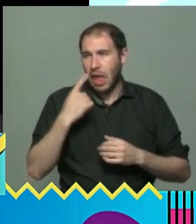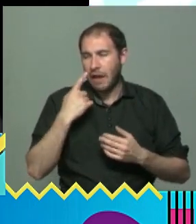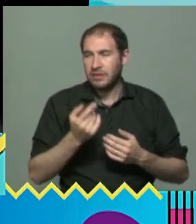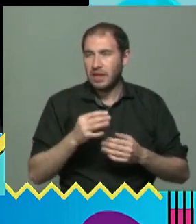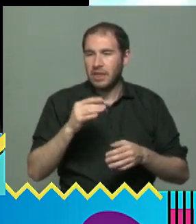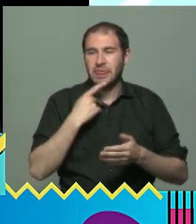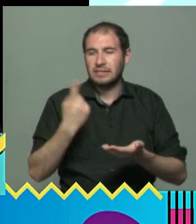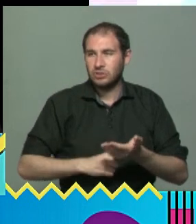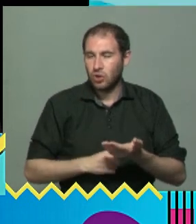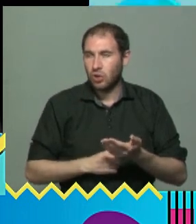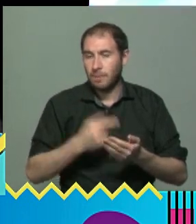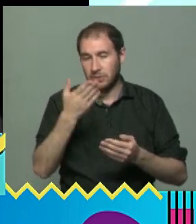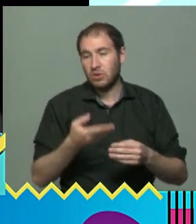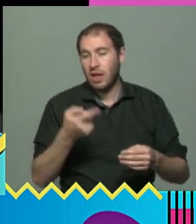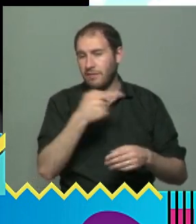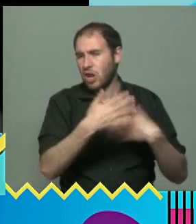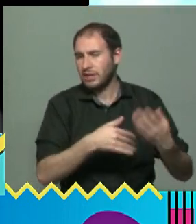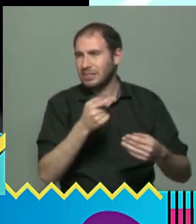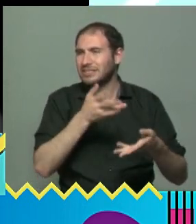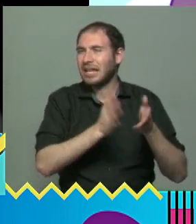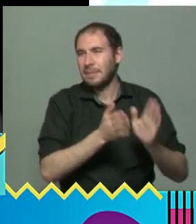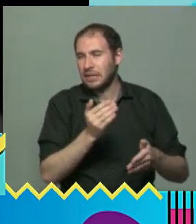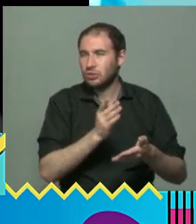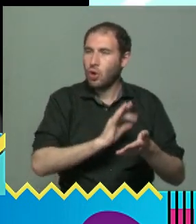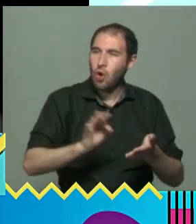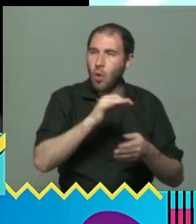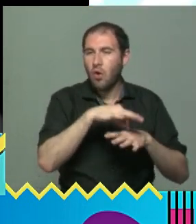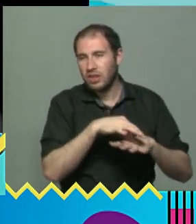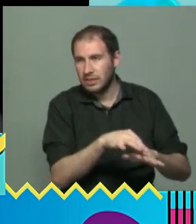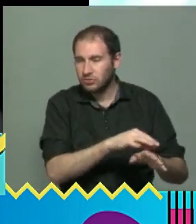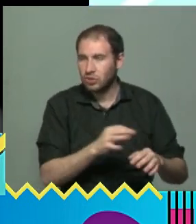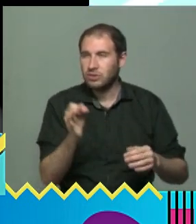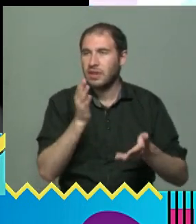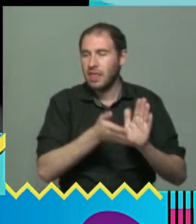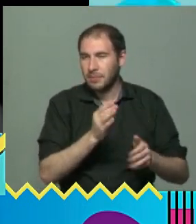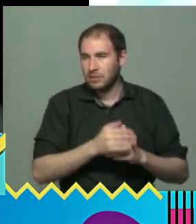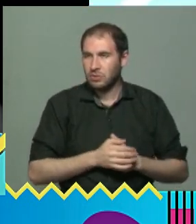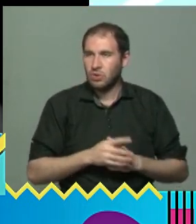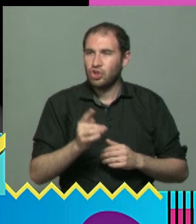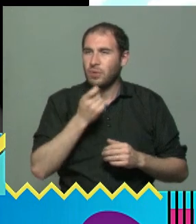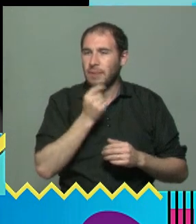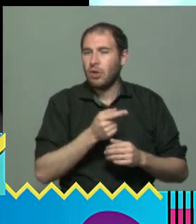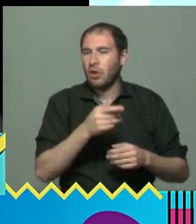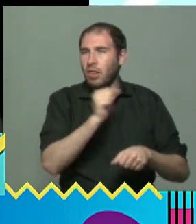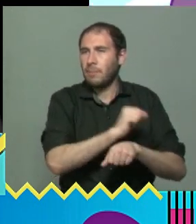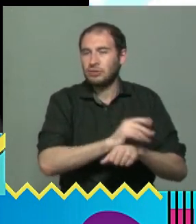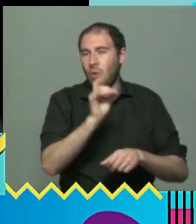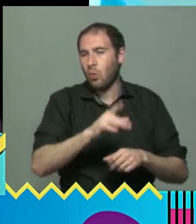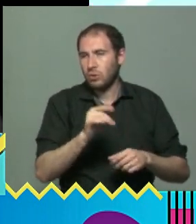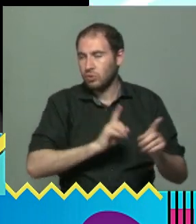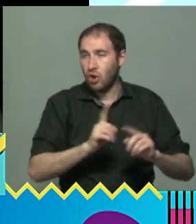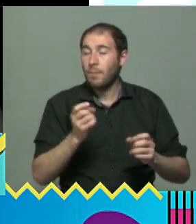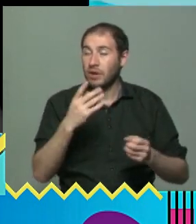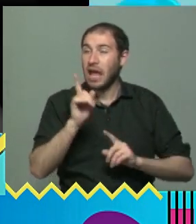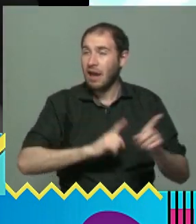la medida hacia esta persona violenta sea un tratamiento, una orientación terapéutica, más que una privación de libertad en algunos casos, porque